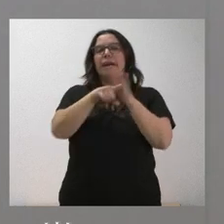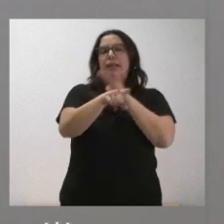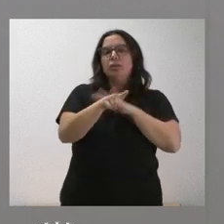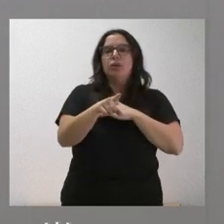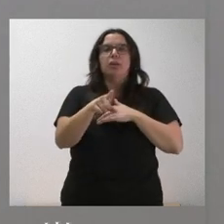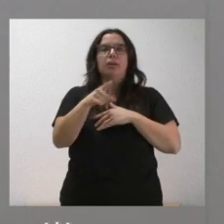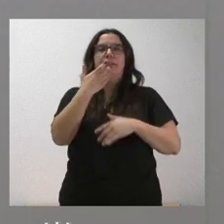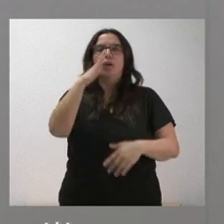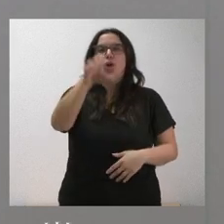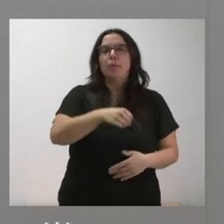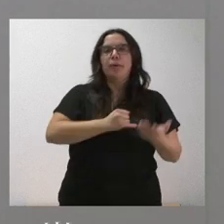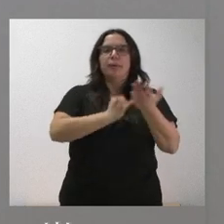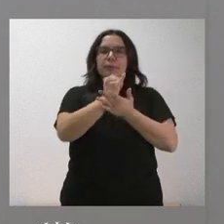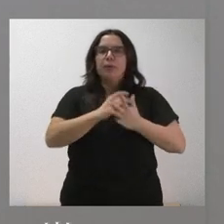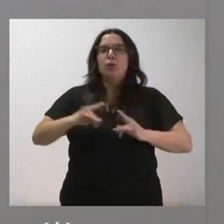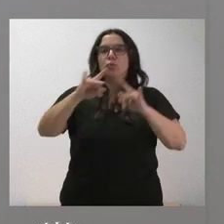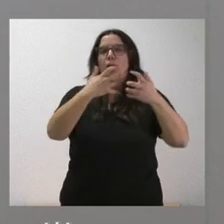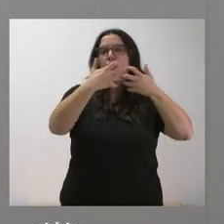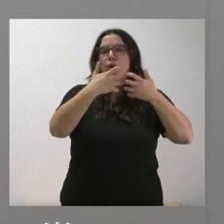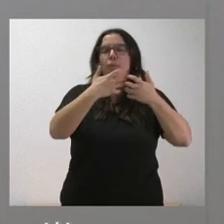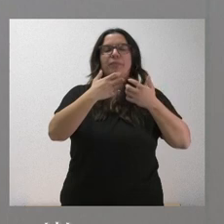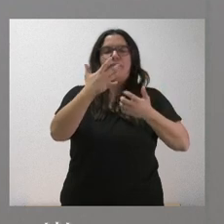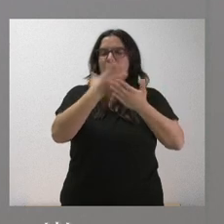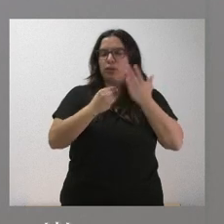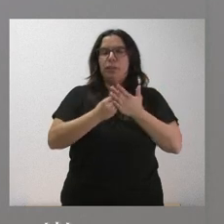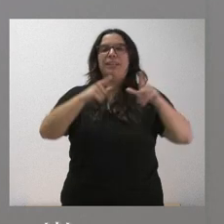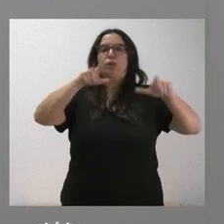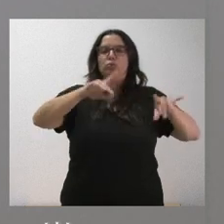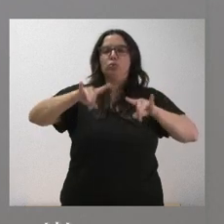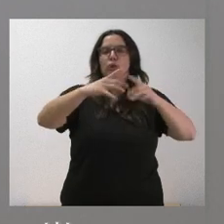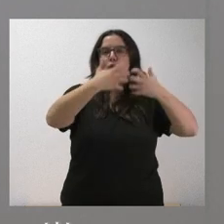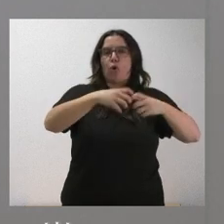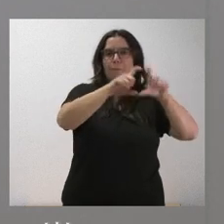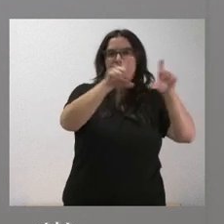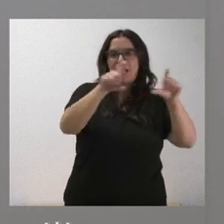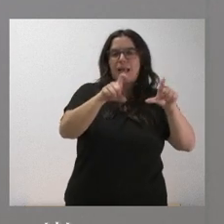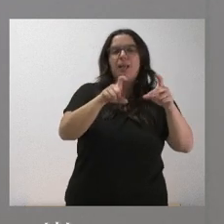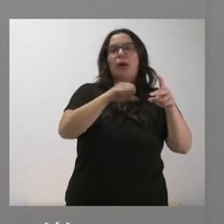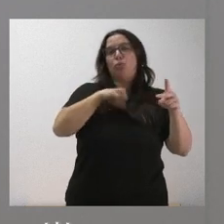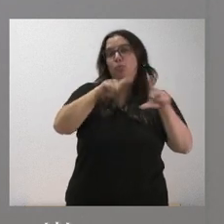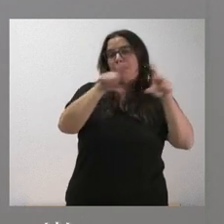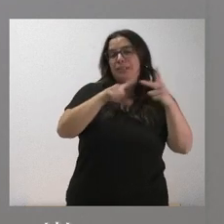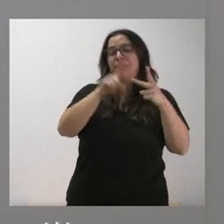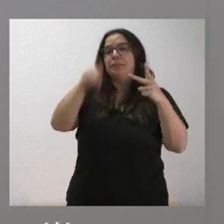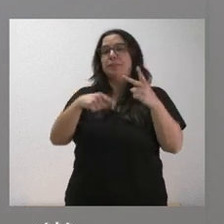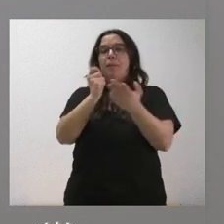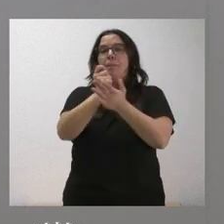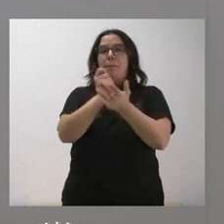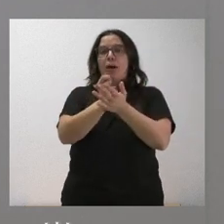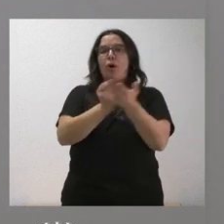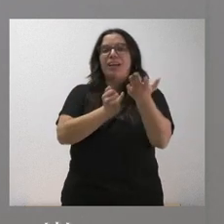a la adquisición de parcelas de suelo empresarial por autónomos o por empresas todo lo relativo al ámbito de los pagos que tienen que hacer